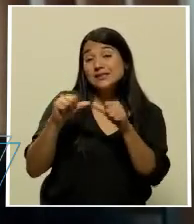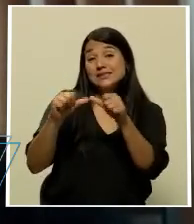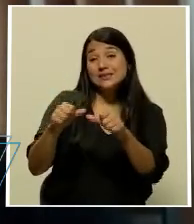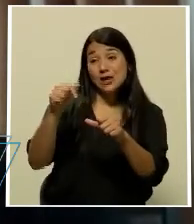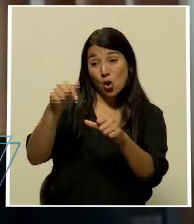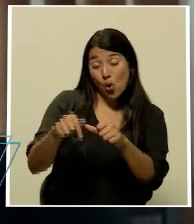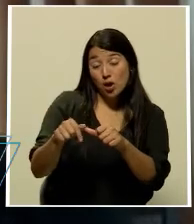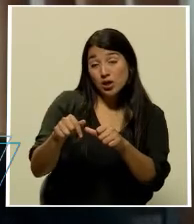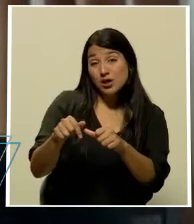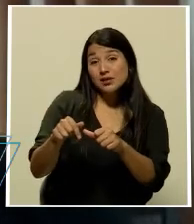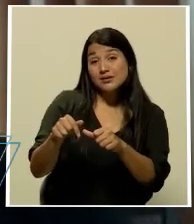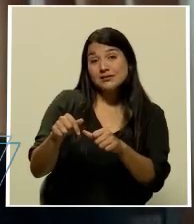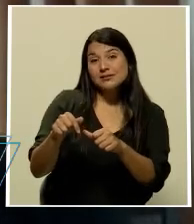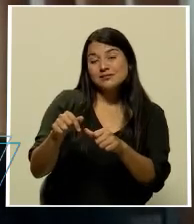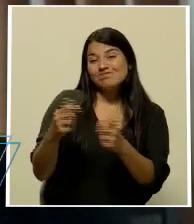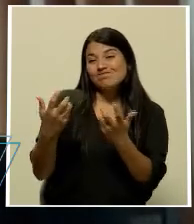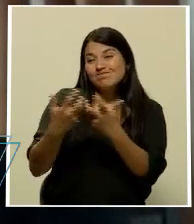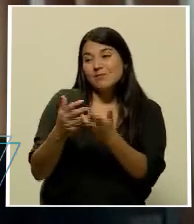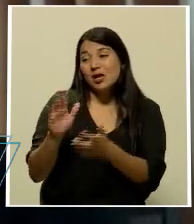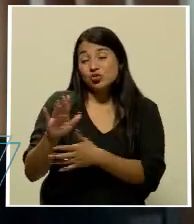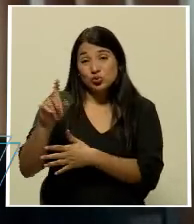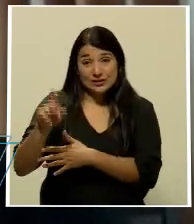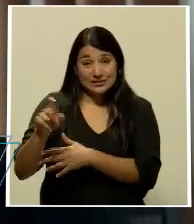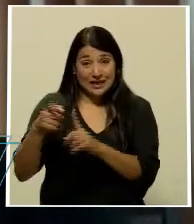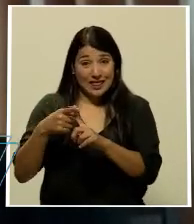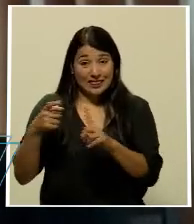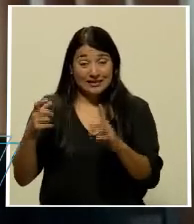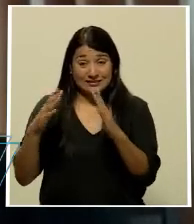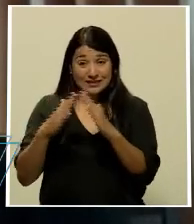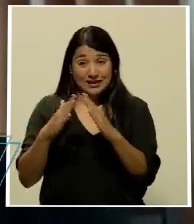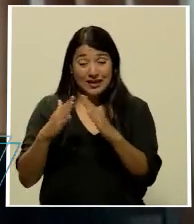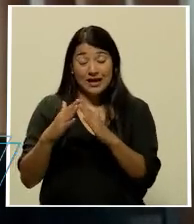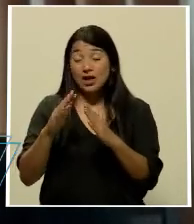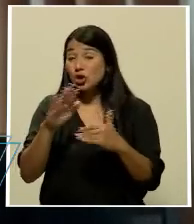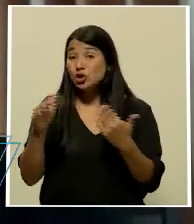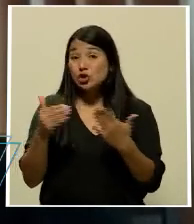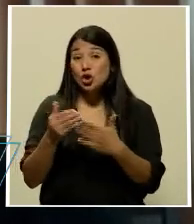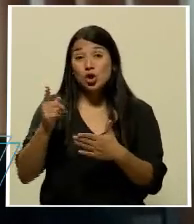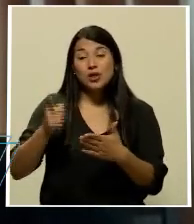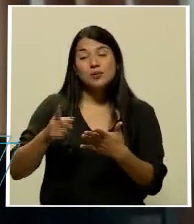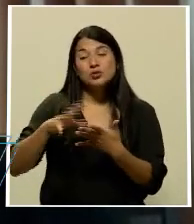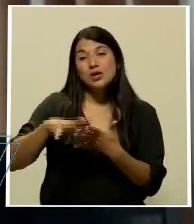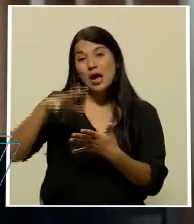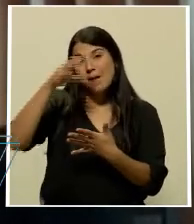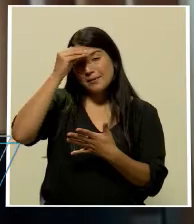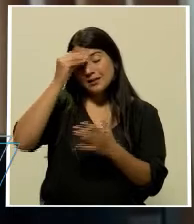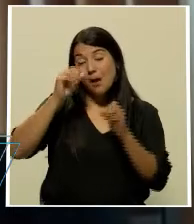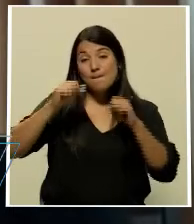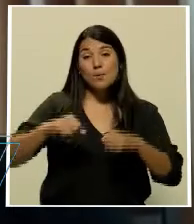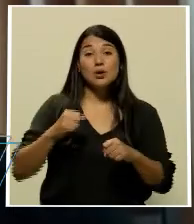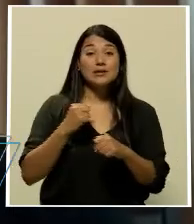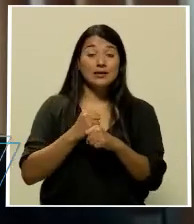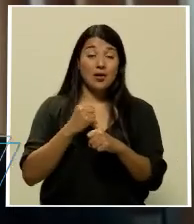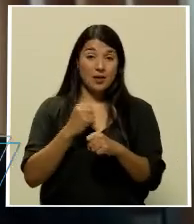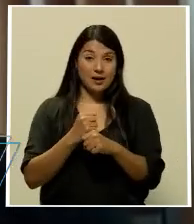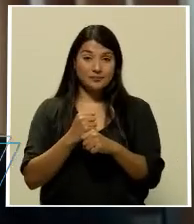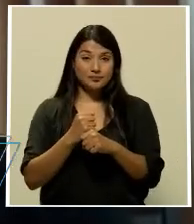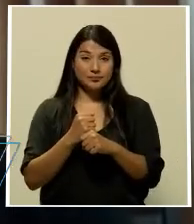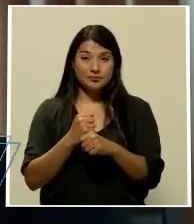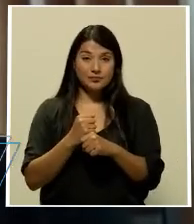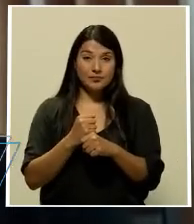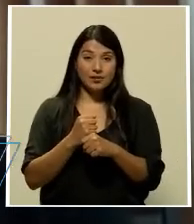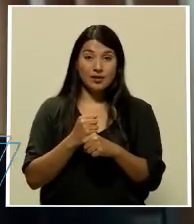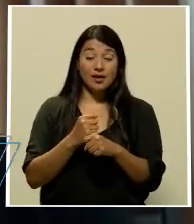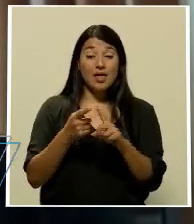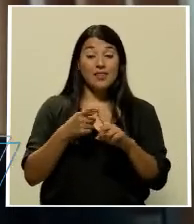como se demanda desde el hogar, desde las casas, en donde hemos todos tenido que aprender a trabajar de